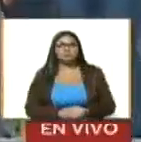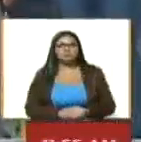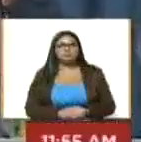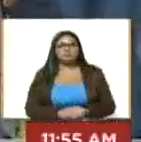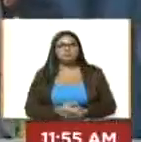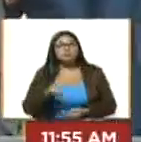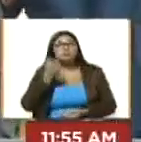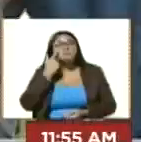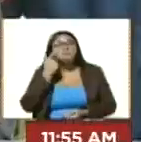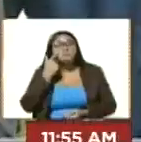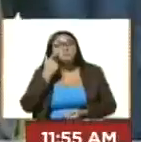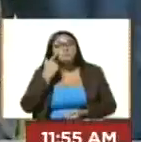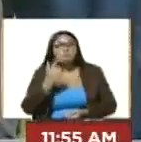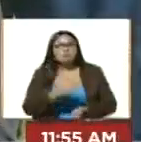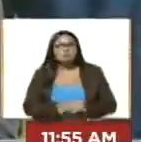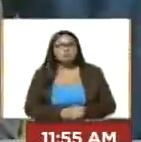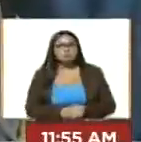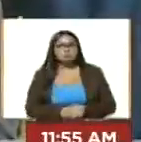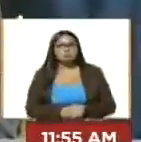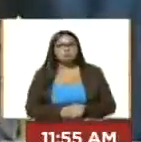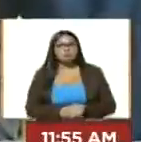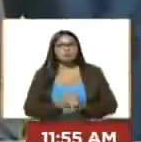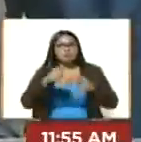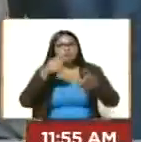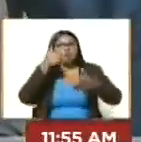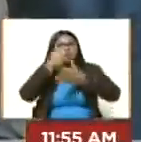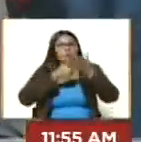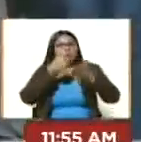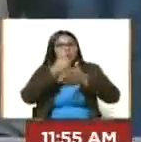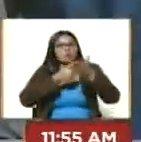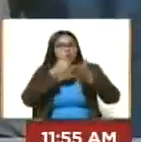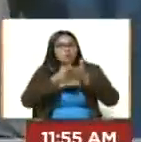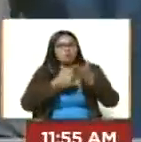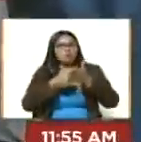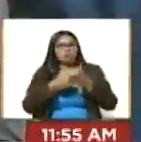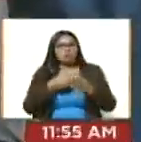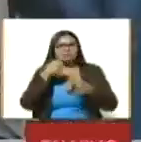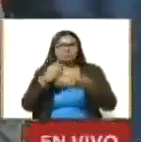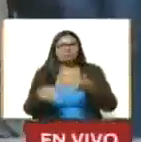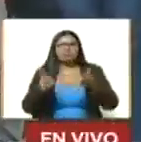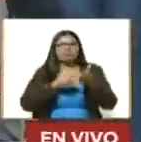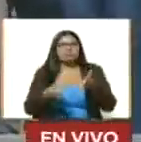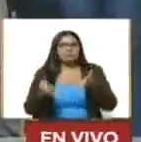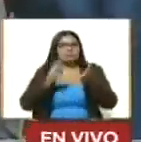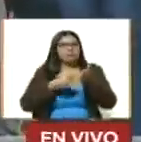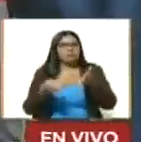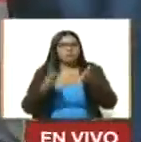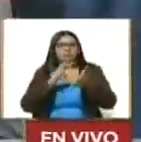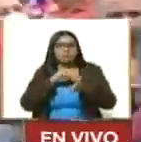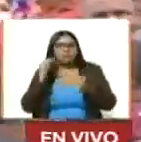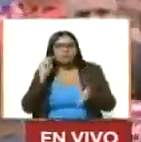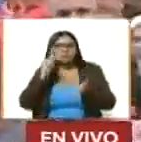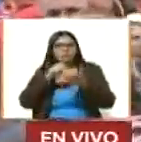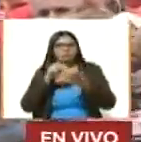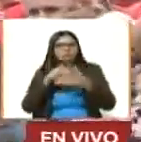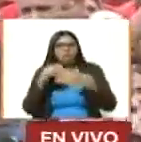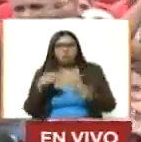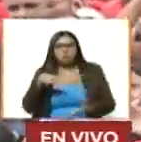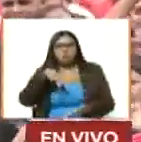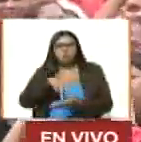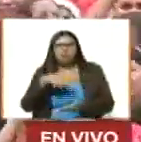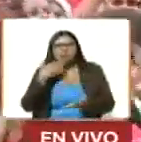Miren, ha sido una lucha constante. Y aquí estamos todos de pie